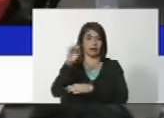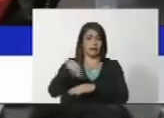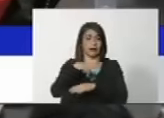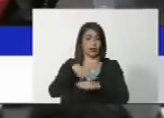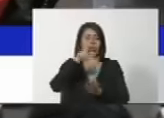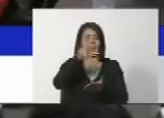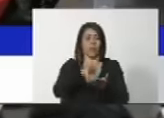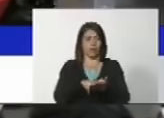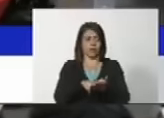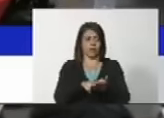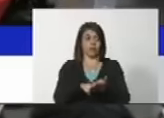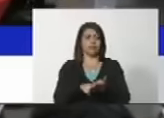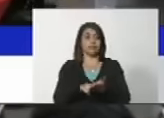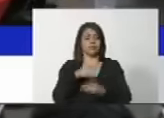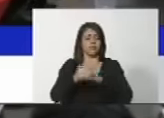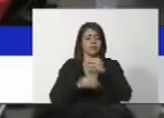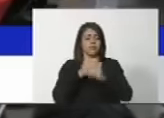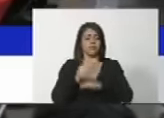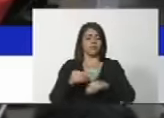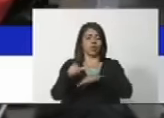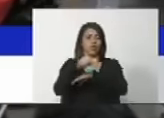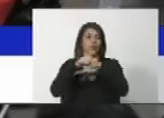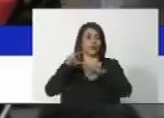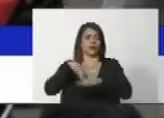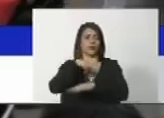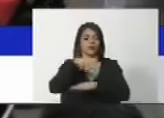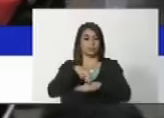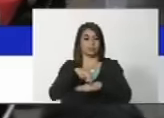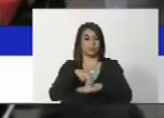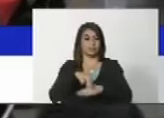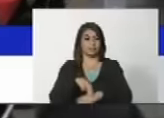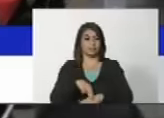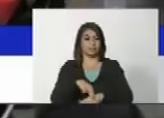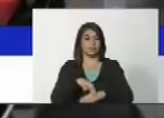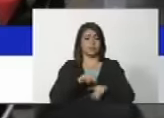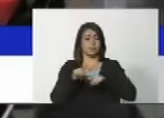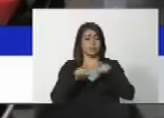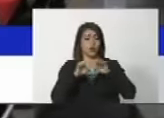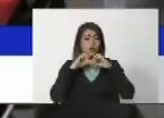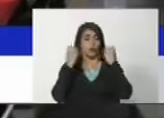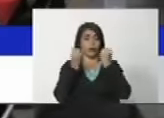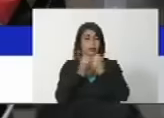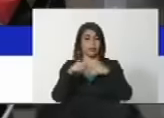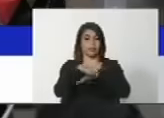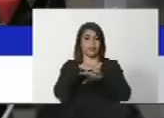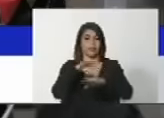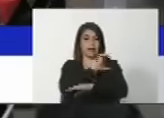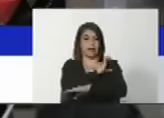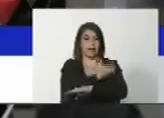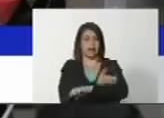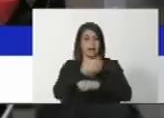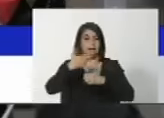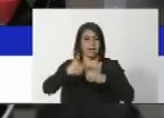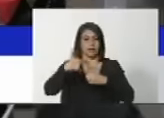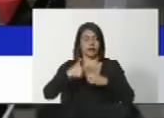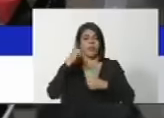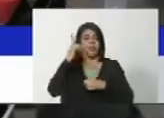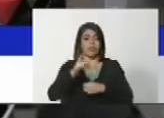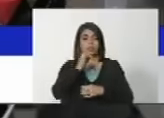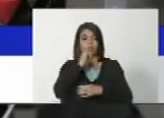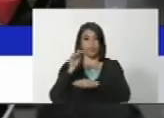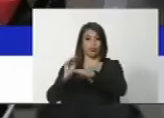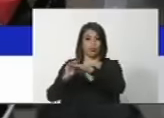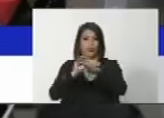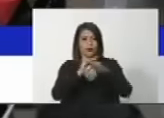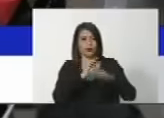Nacional, a cuyo efecto el Ejecutivo Nacional, por órgano del Ministerio de Energía y Petróleo, deberá